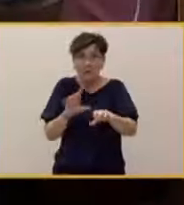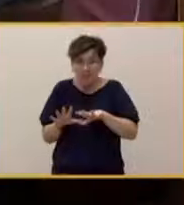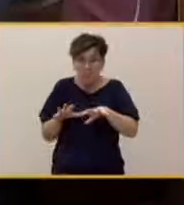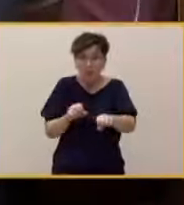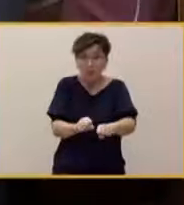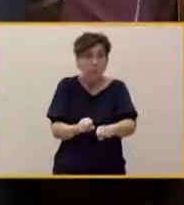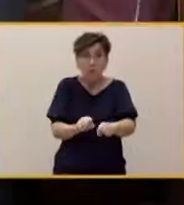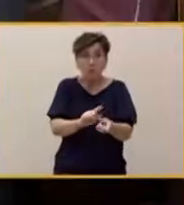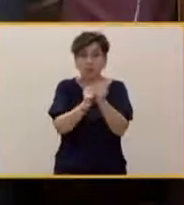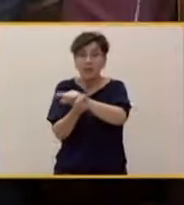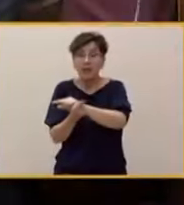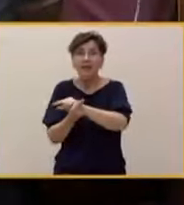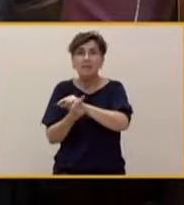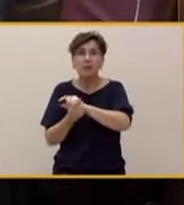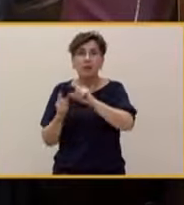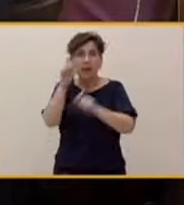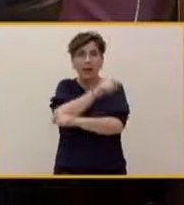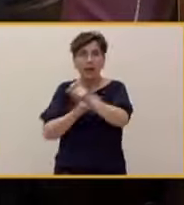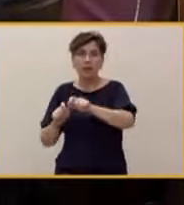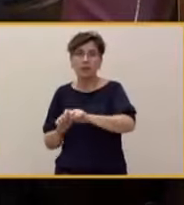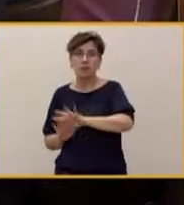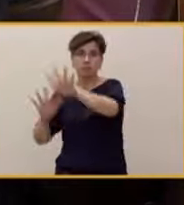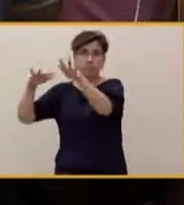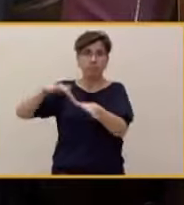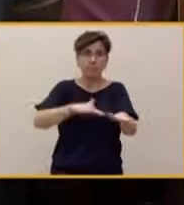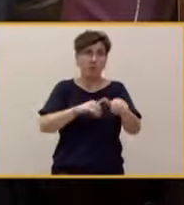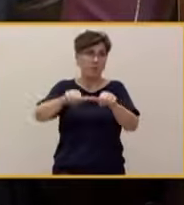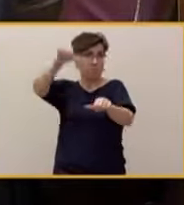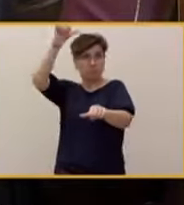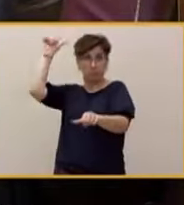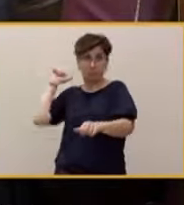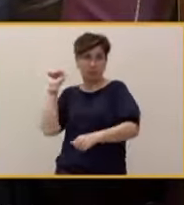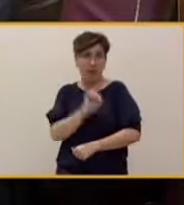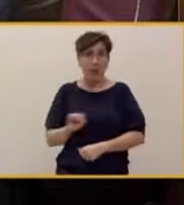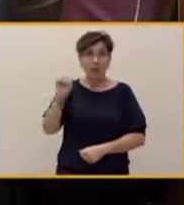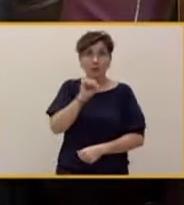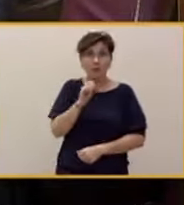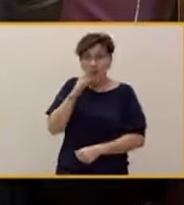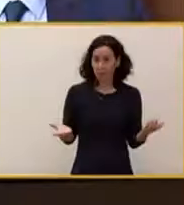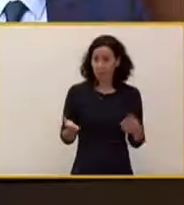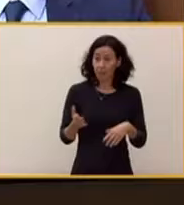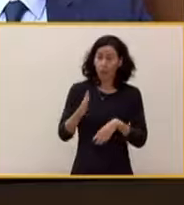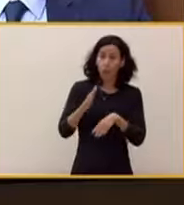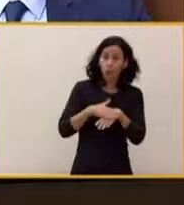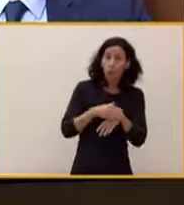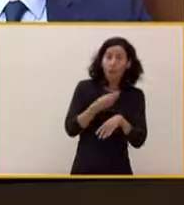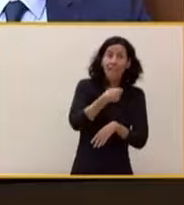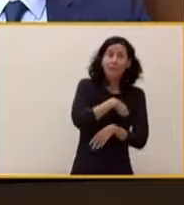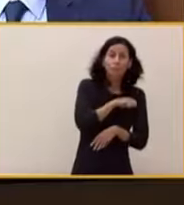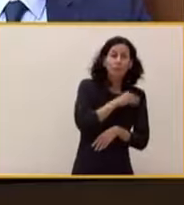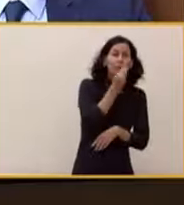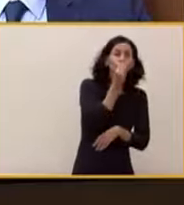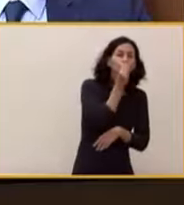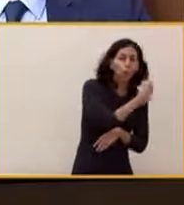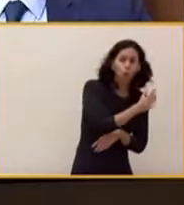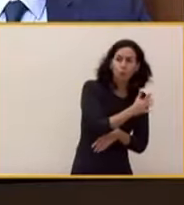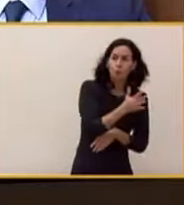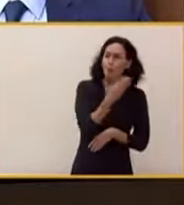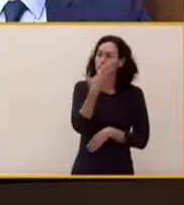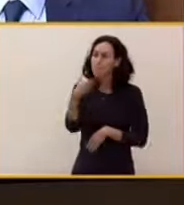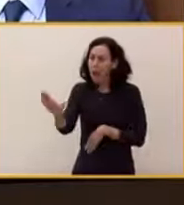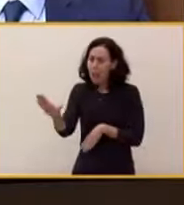intenta dibujar la Moncloa, un huracán mortal que afecta a nuestras costas y también a nuestras ciudades. Y mientras tanto, las mafias que trafican con seres humanos